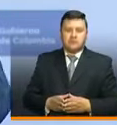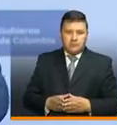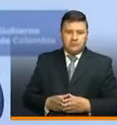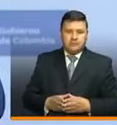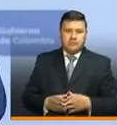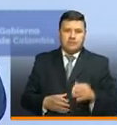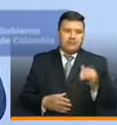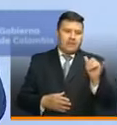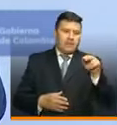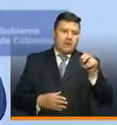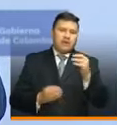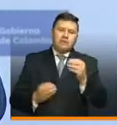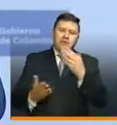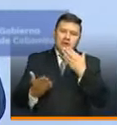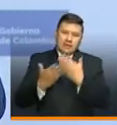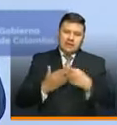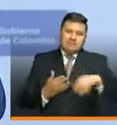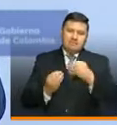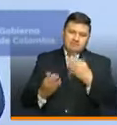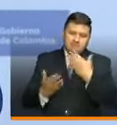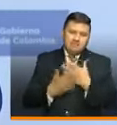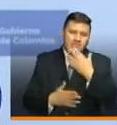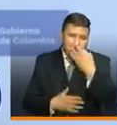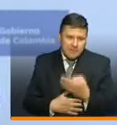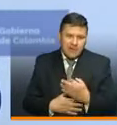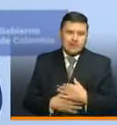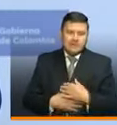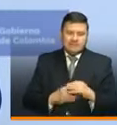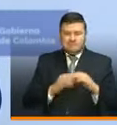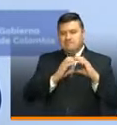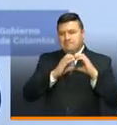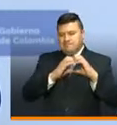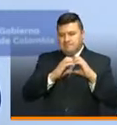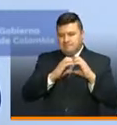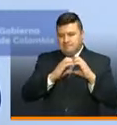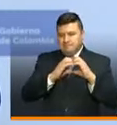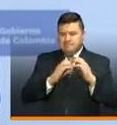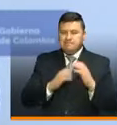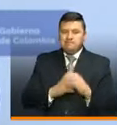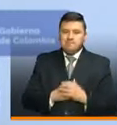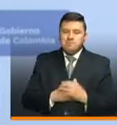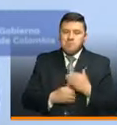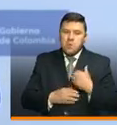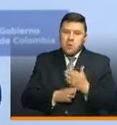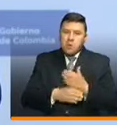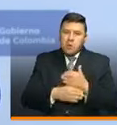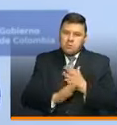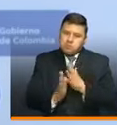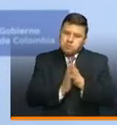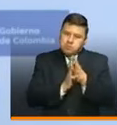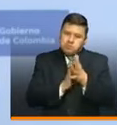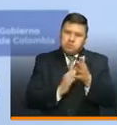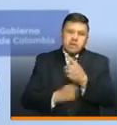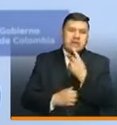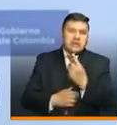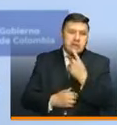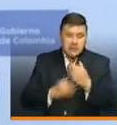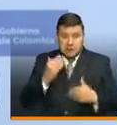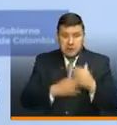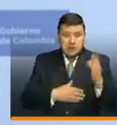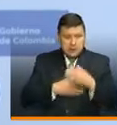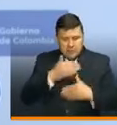Gina, muchísimas gracias, de verdad, de corazón. Quizás les comparto, como decía, que cuando arrancó